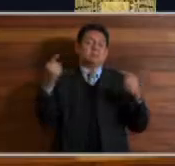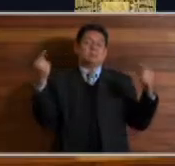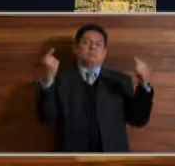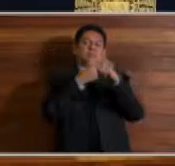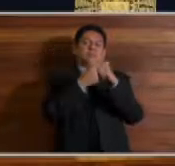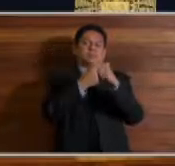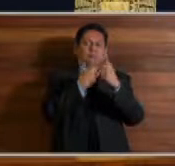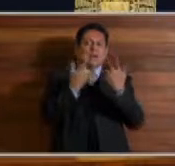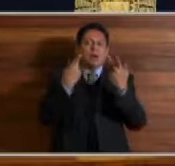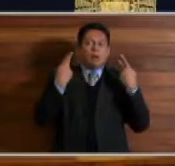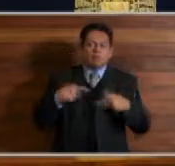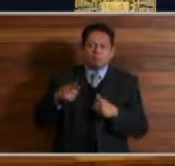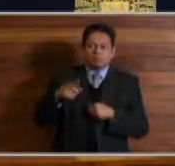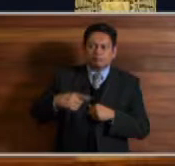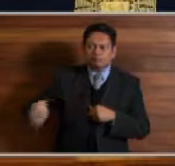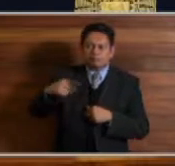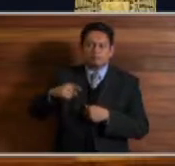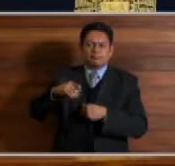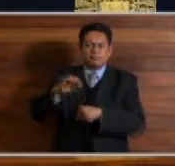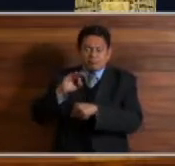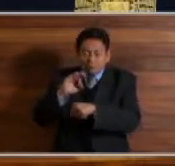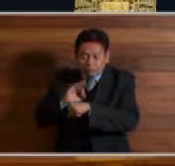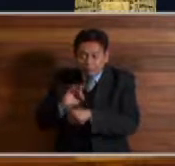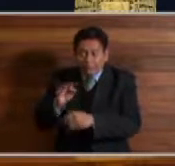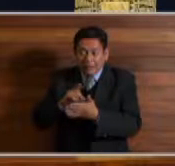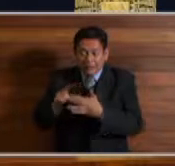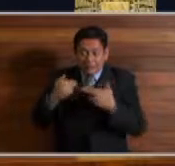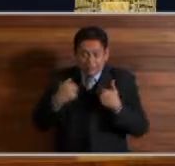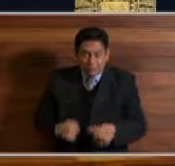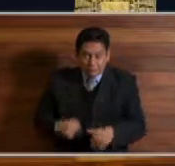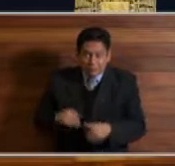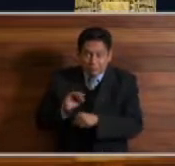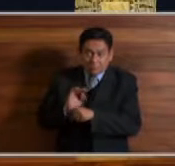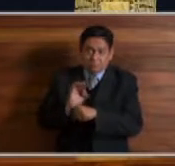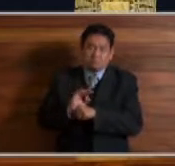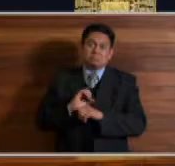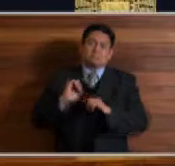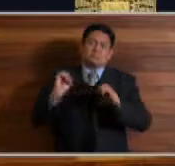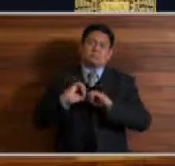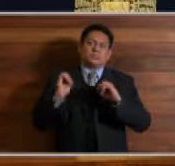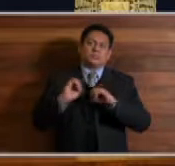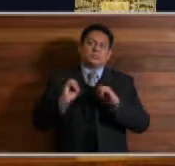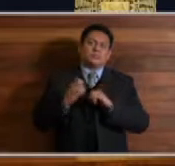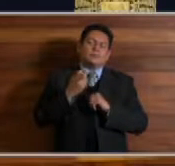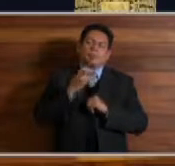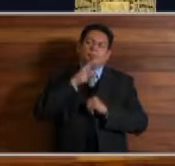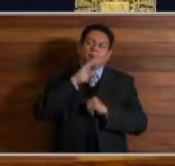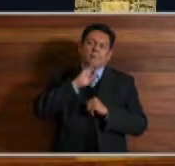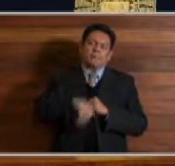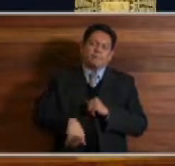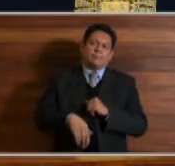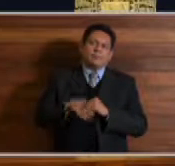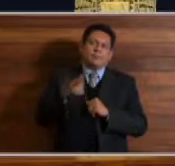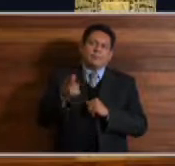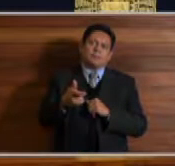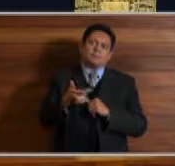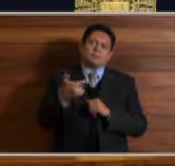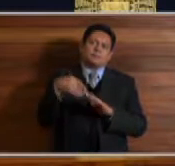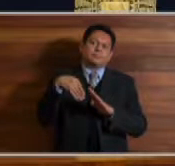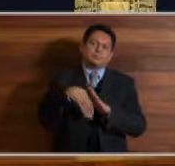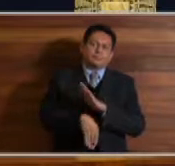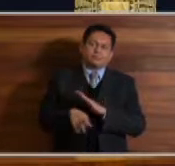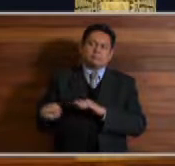Estado mexicano, pero que difícilmente luego se traduce en hechos corroborables vía presupuesto y vía ejercicio del